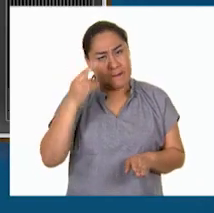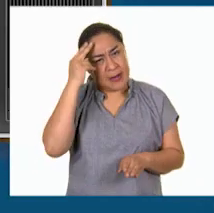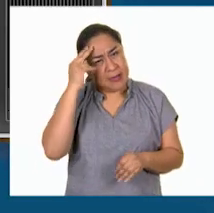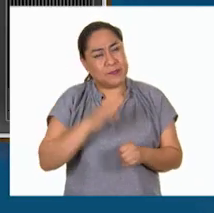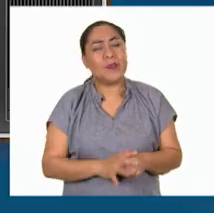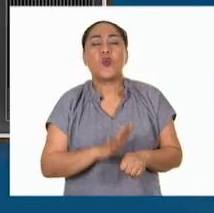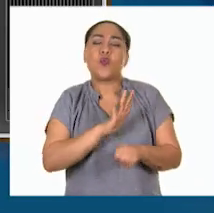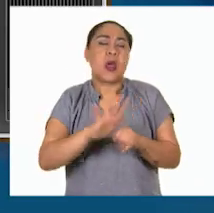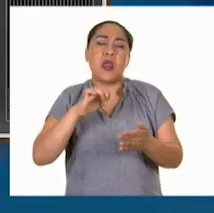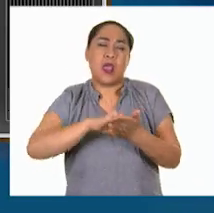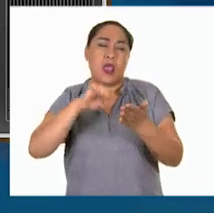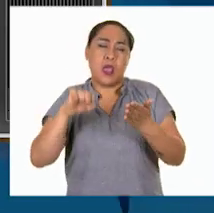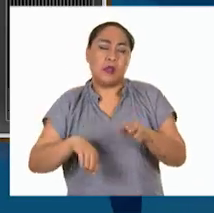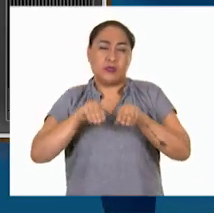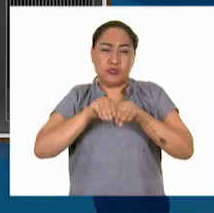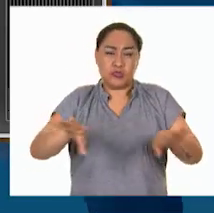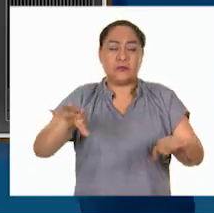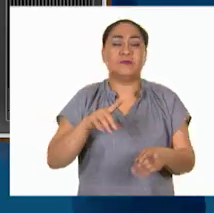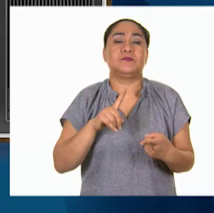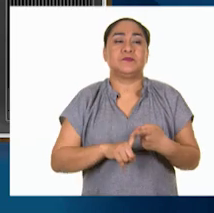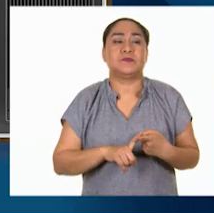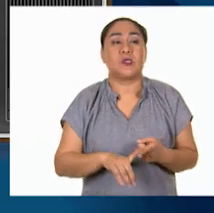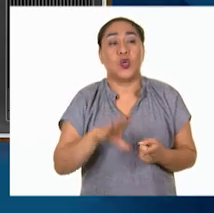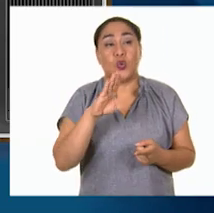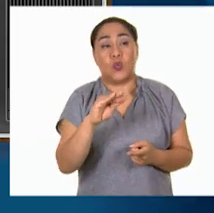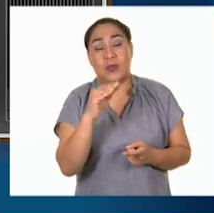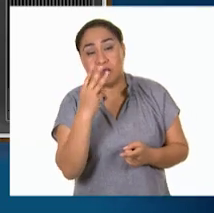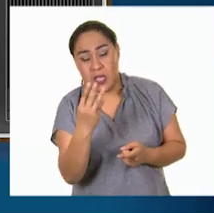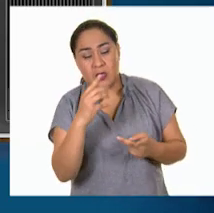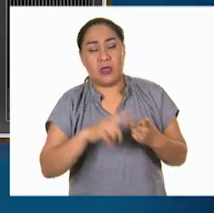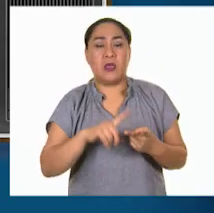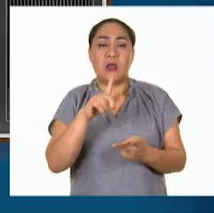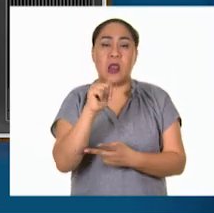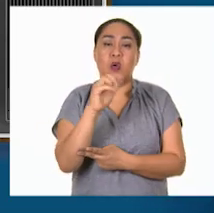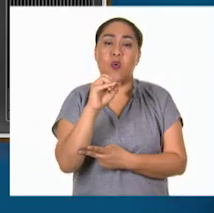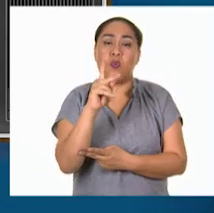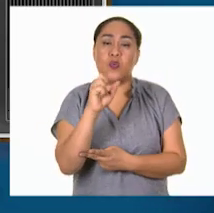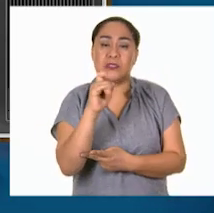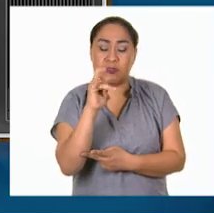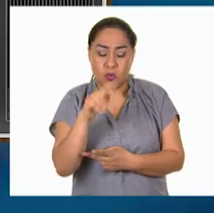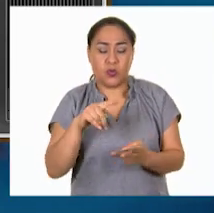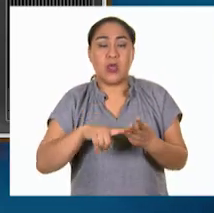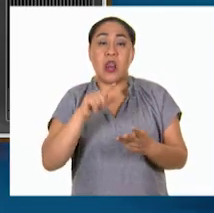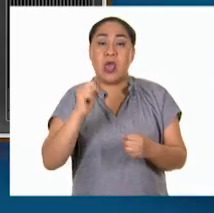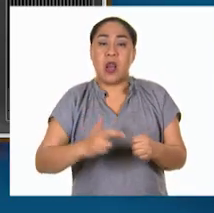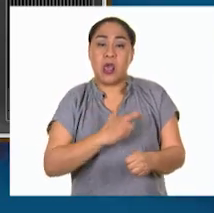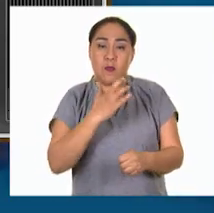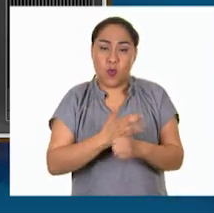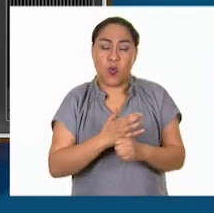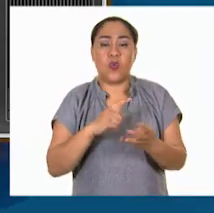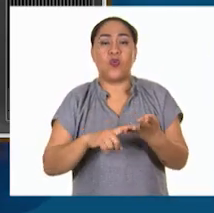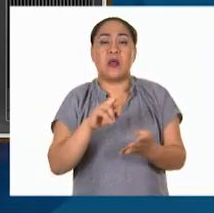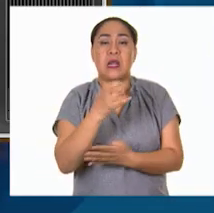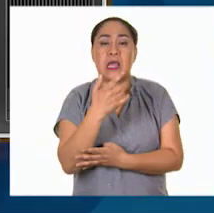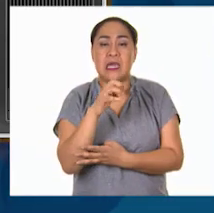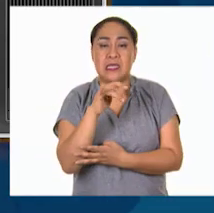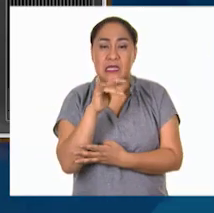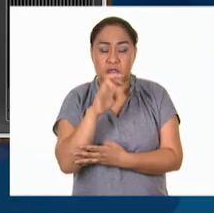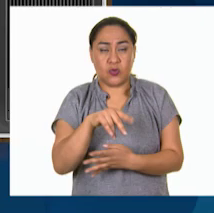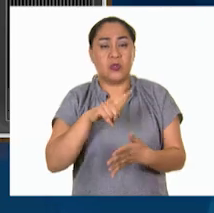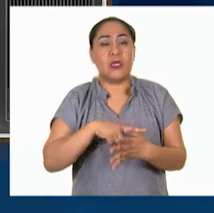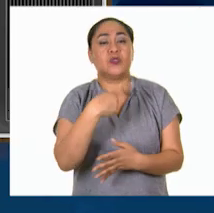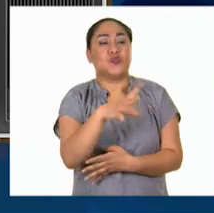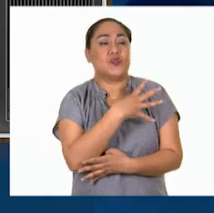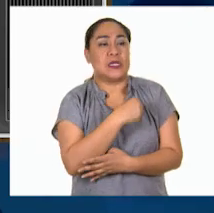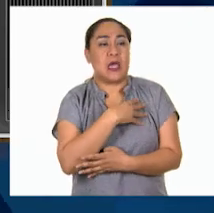de estas publicaciones fueron El 93, La Oposición, La República, Regeneración y El Hijo del